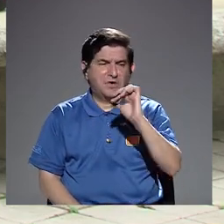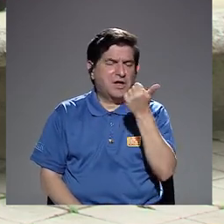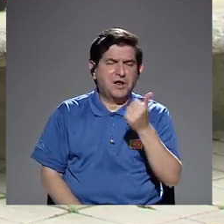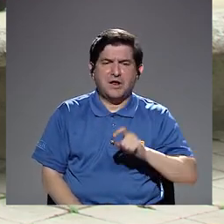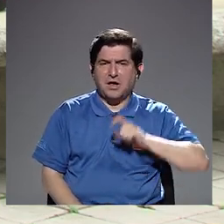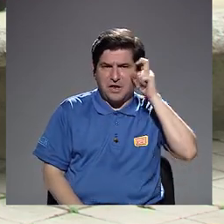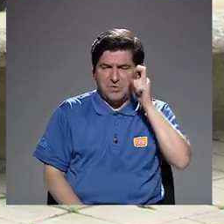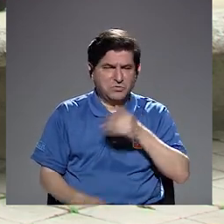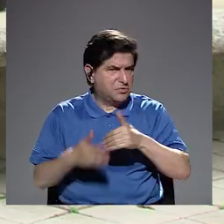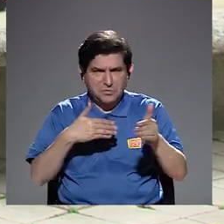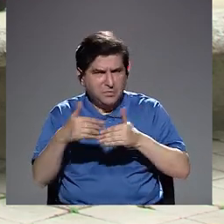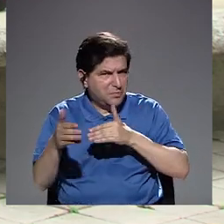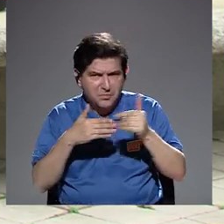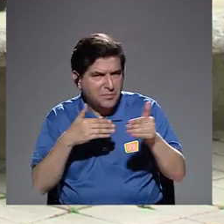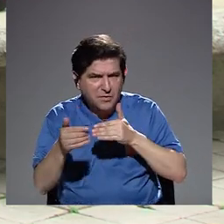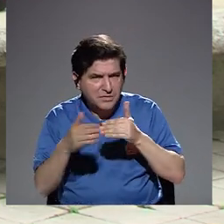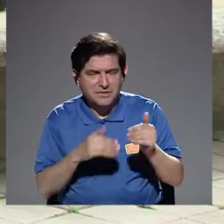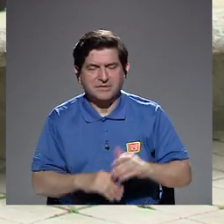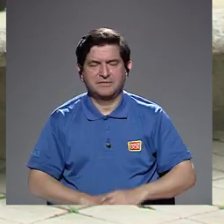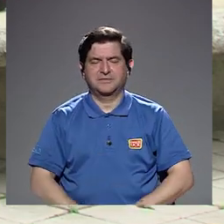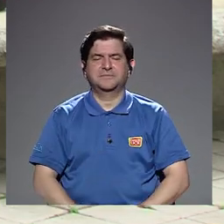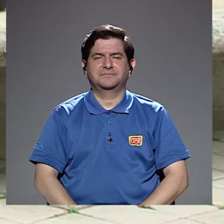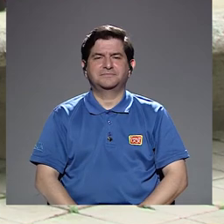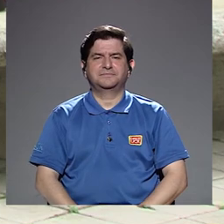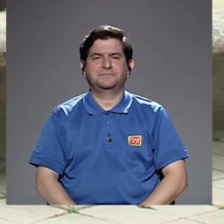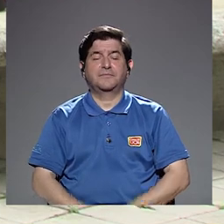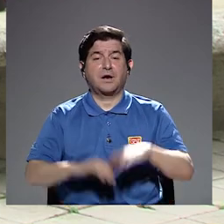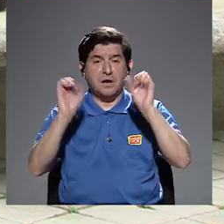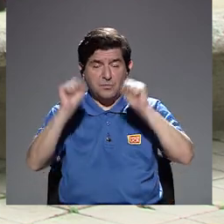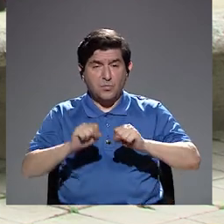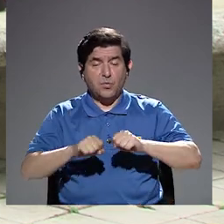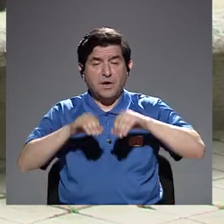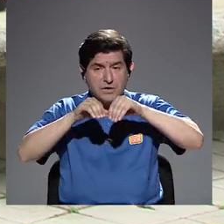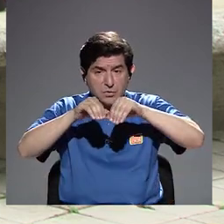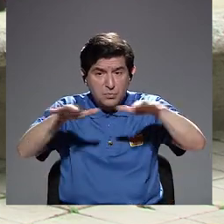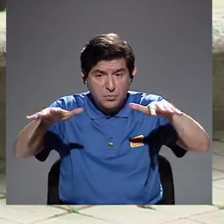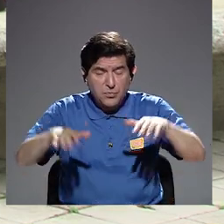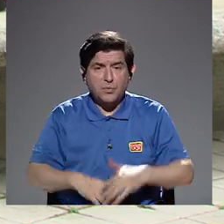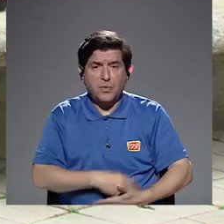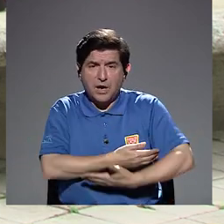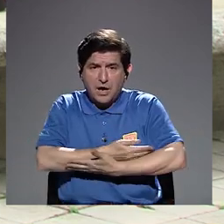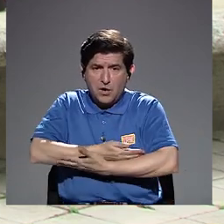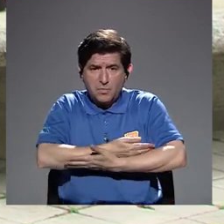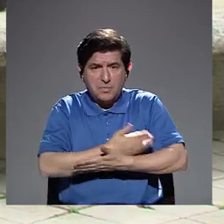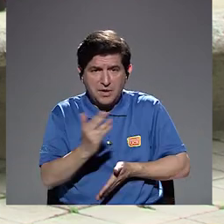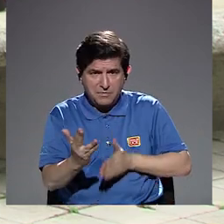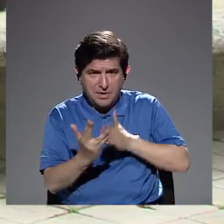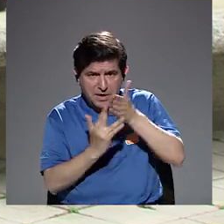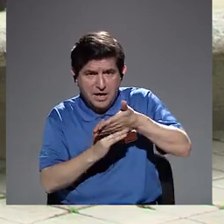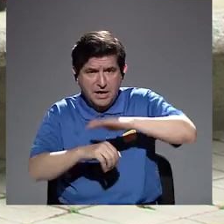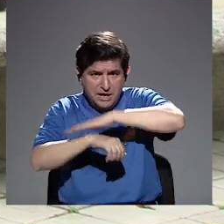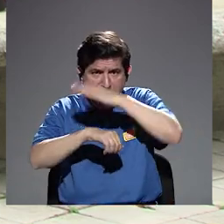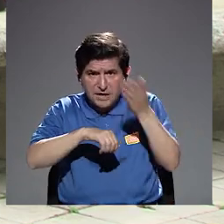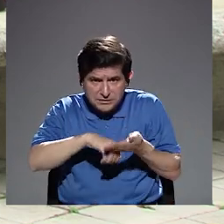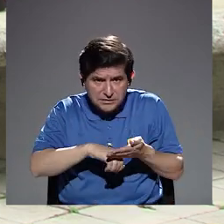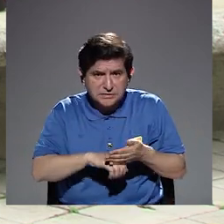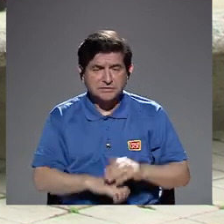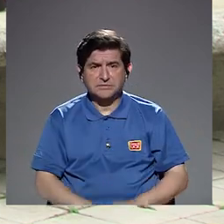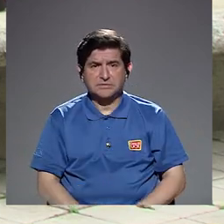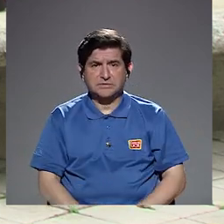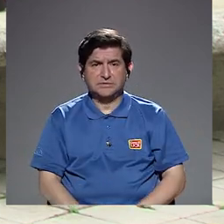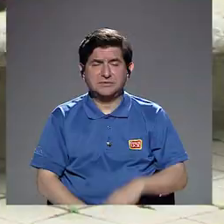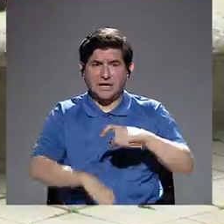heterosexual, si es... Ok, es... Ahí pasa, ok. ¿Se puede contagiar, por ejemplo, al bebé a través, digamos, en el